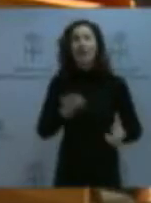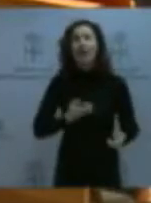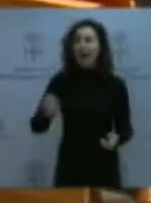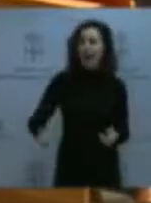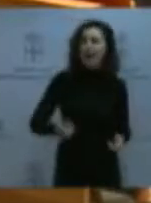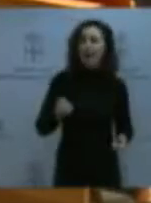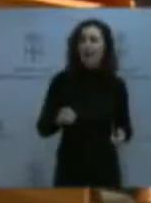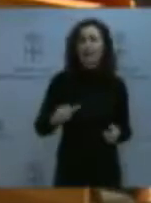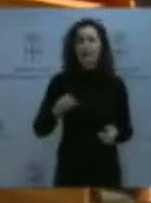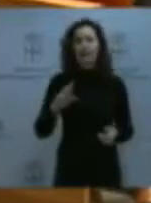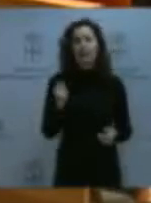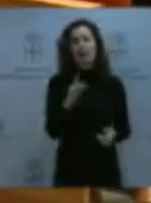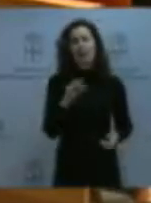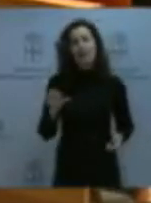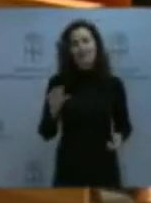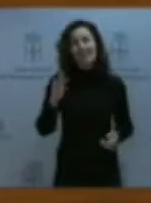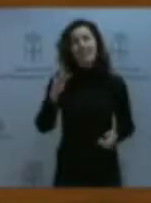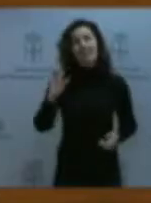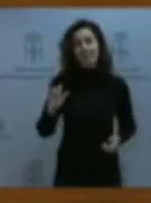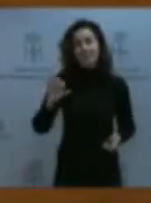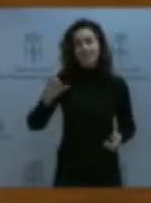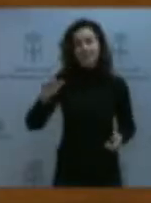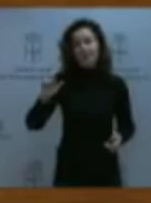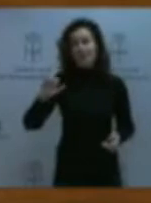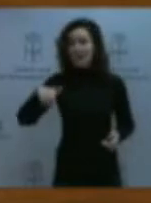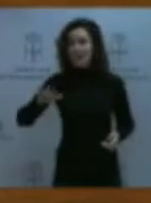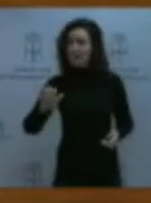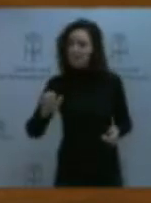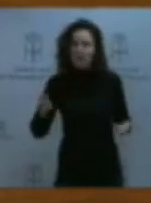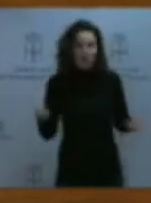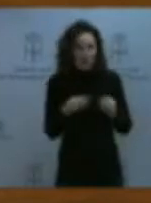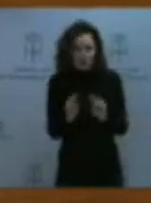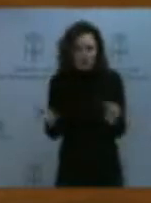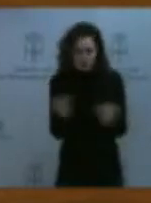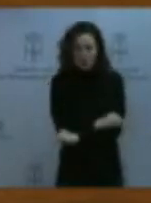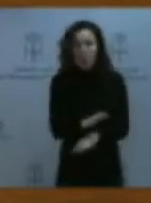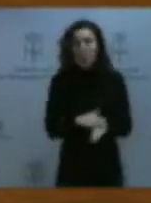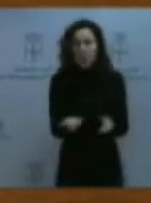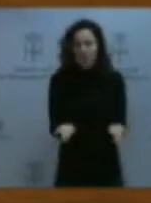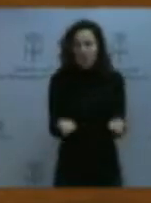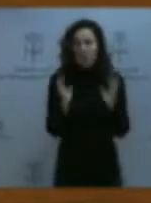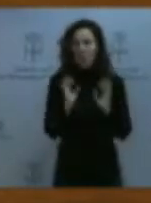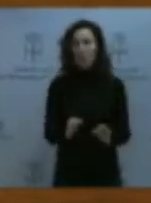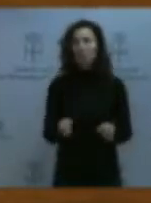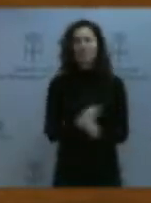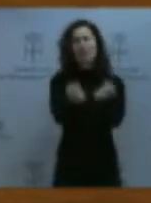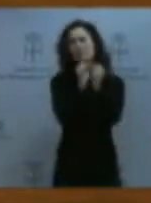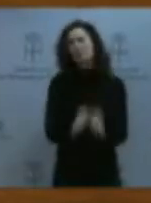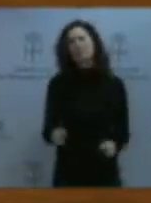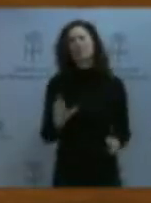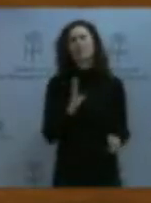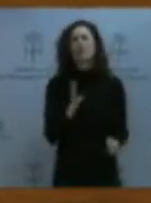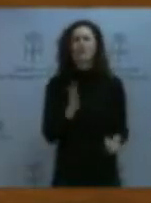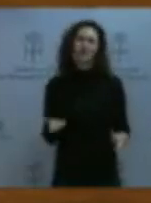la cabeza. No compartimos, desde luego, un furor edilicio en un yacimiento arquitectónico de primer orden como es el Chao San Martín y,